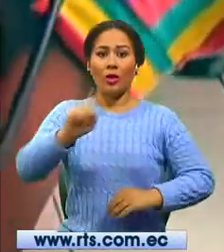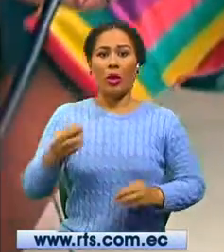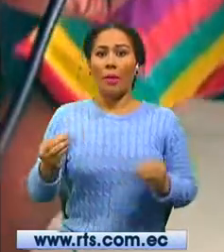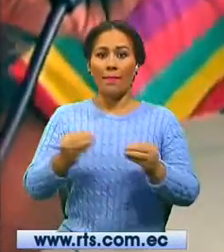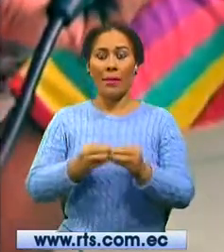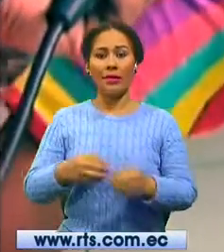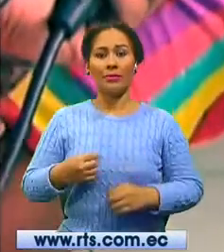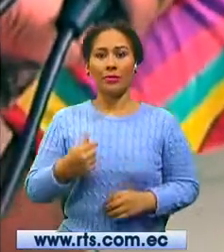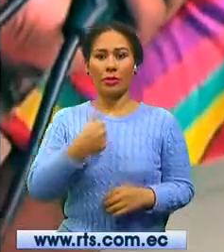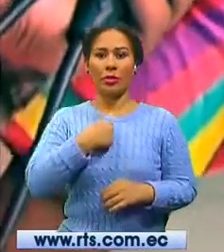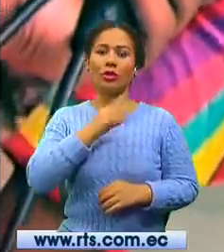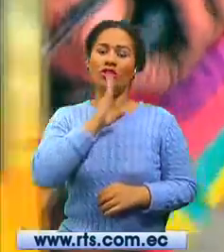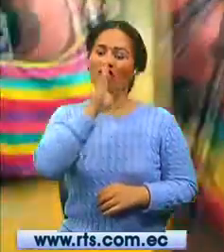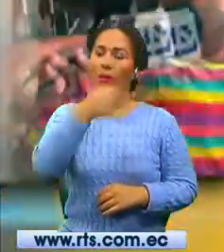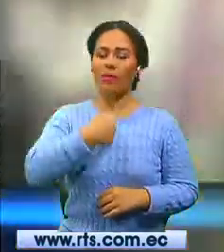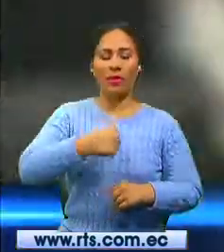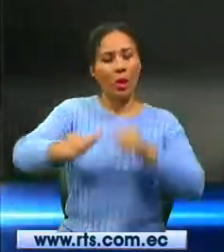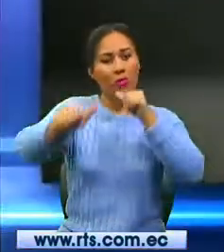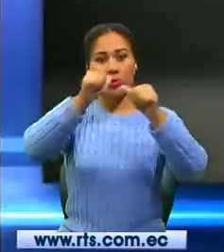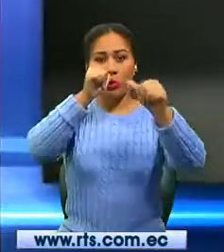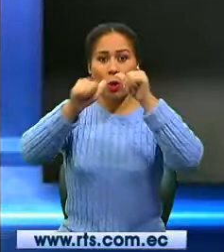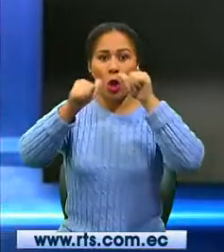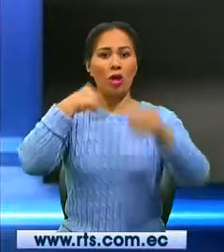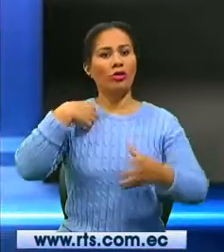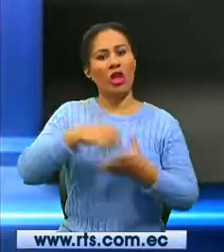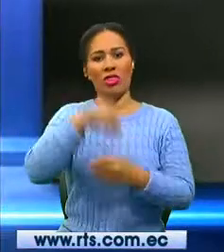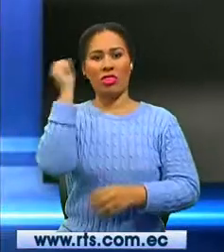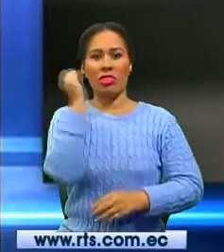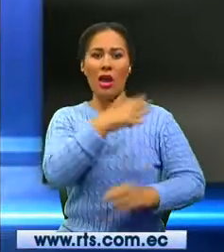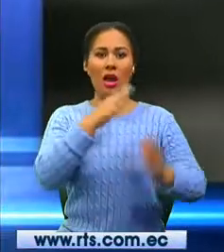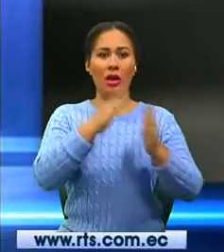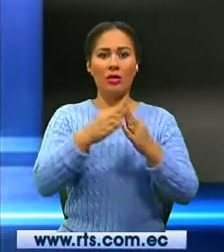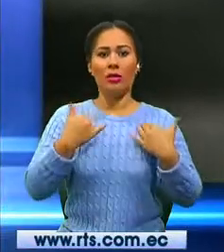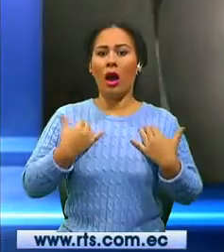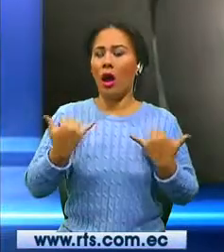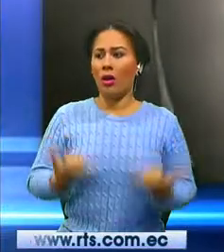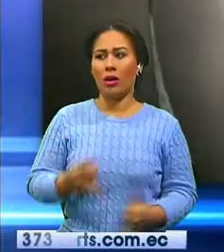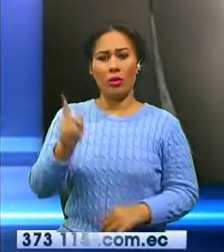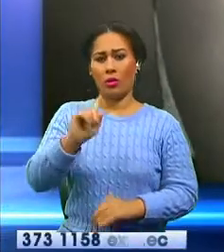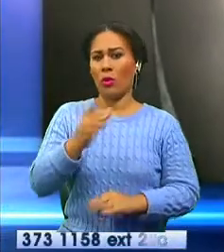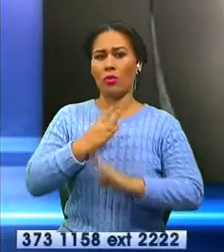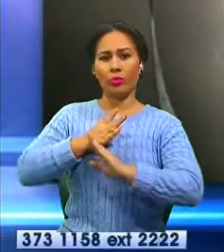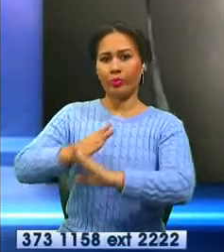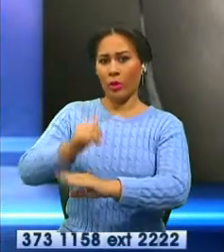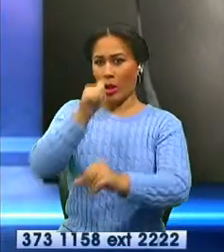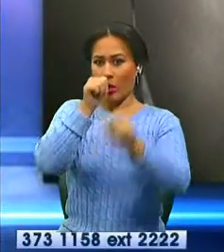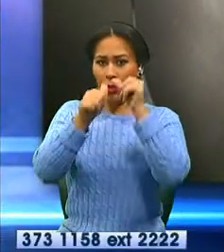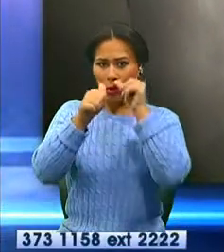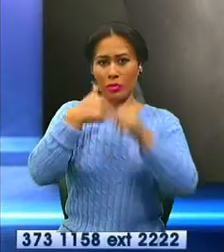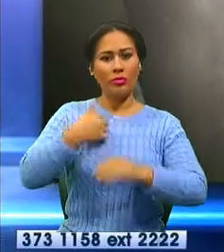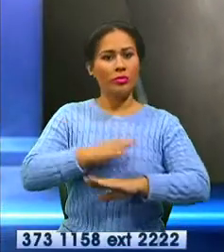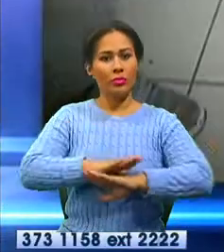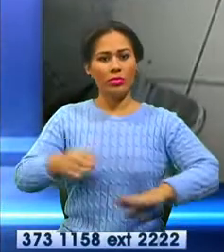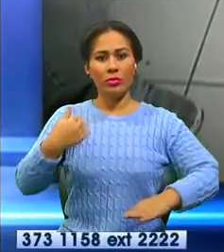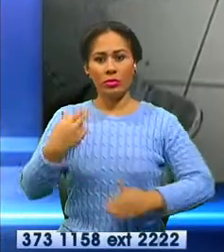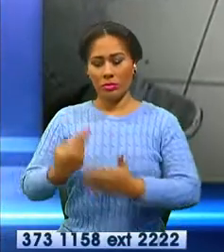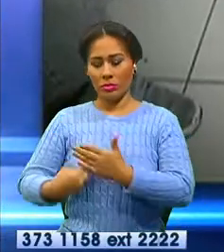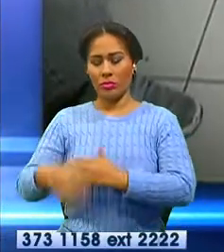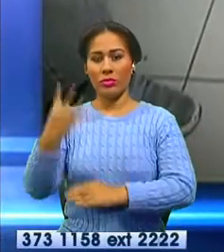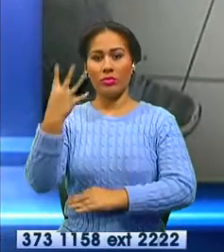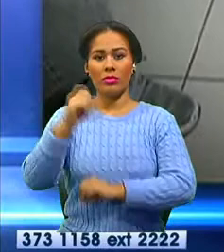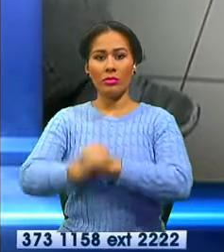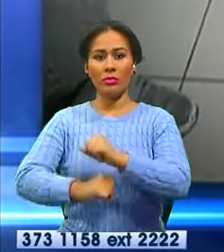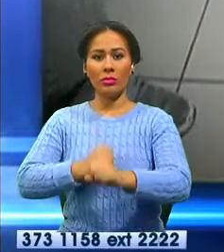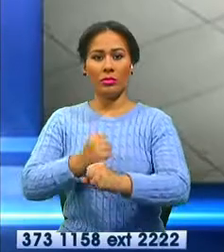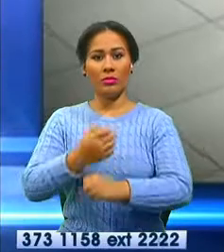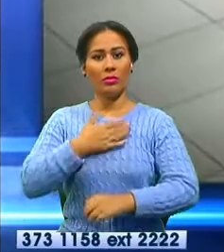así en el mundo de la droga, pero gracias a Dios ya no estoy así. Tengo una niña de 4 añitos y lo hago es por